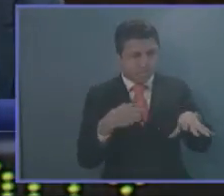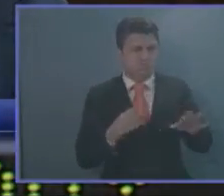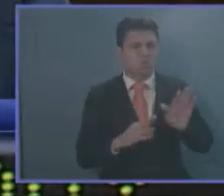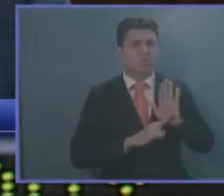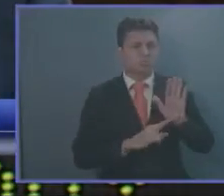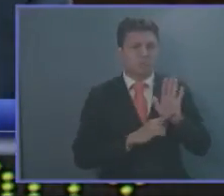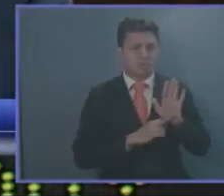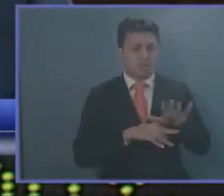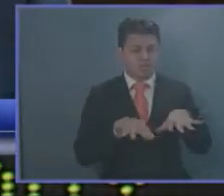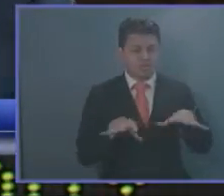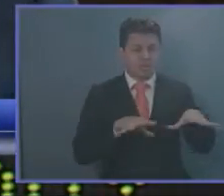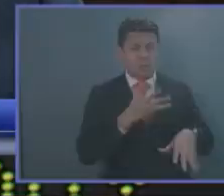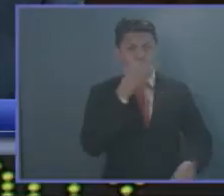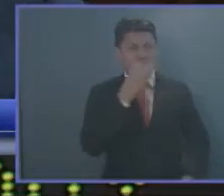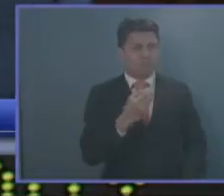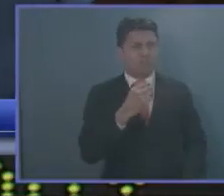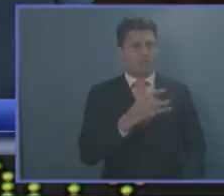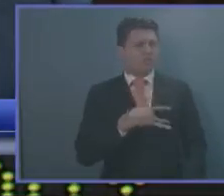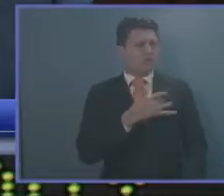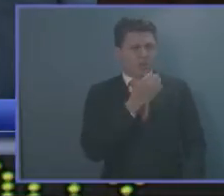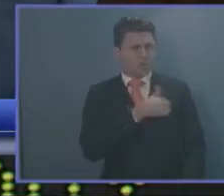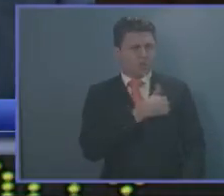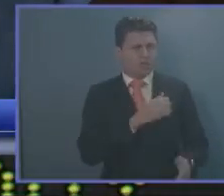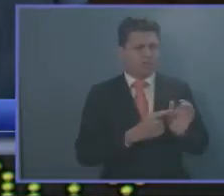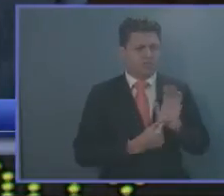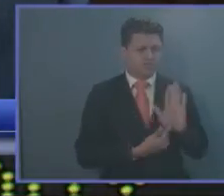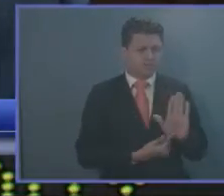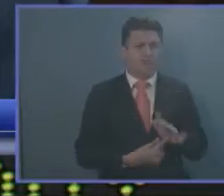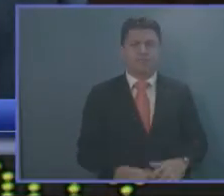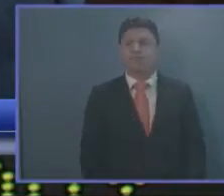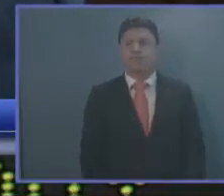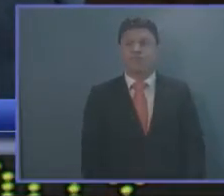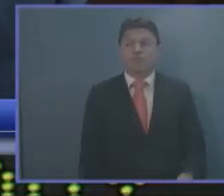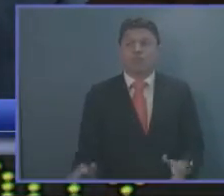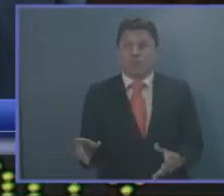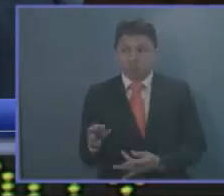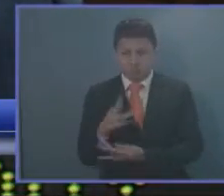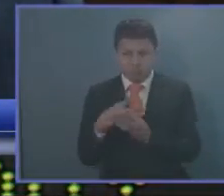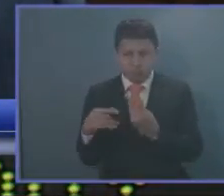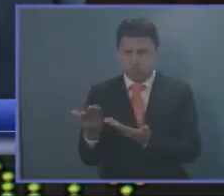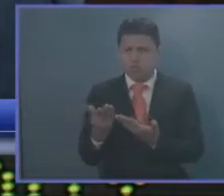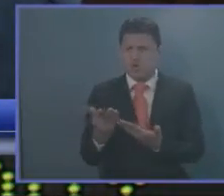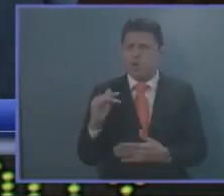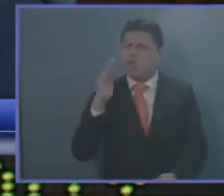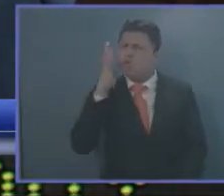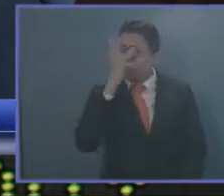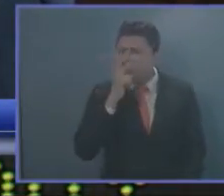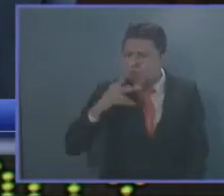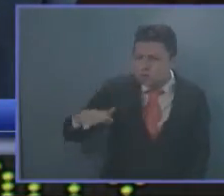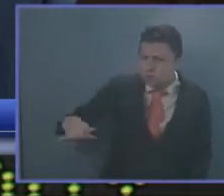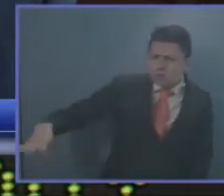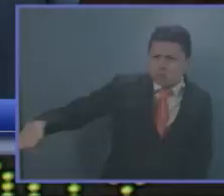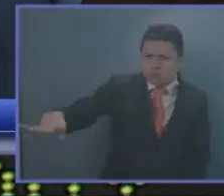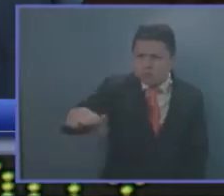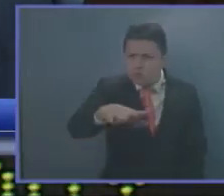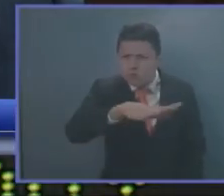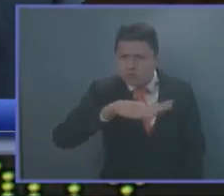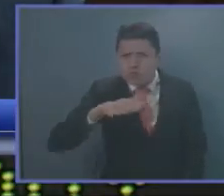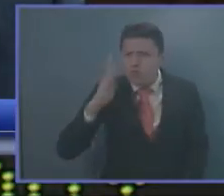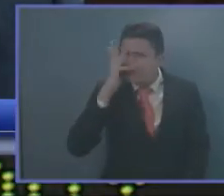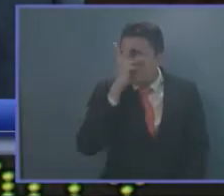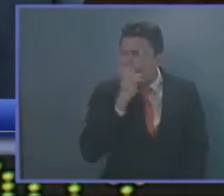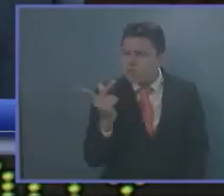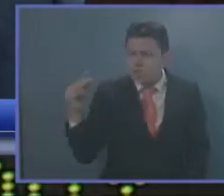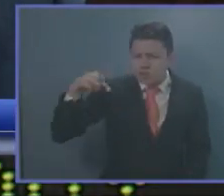represento, a Huachapán. Nuestro planeta nos brinda sus regalos naturales, paisajes, la flora, la fauna y todas